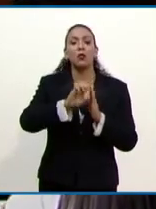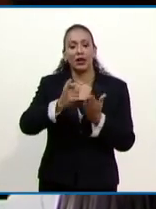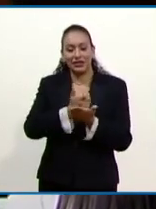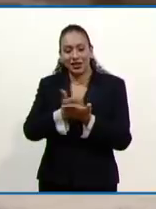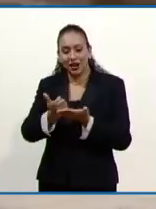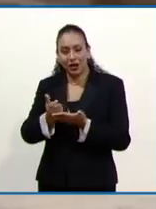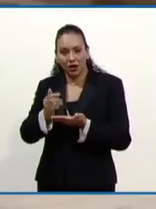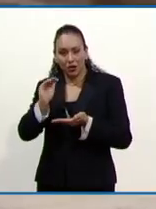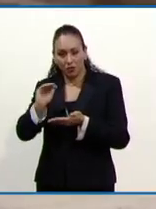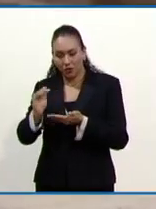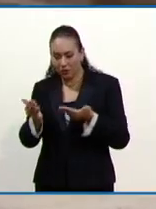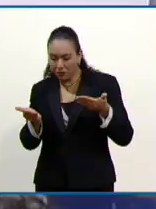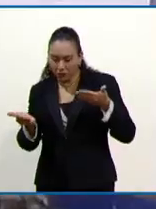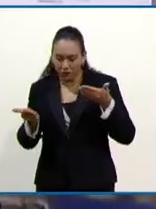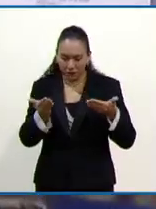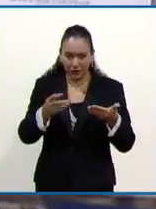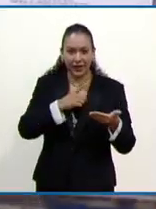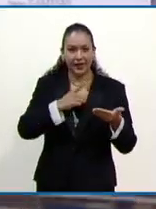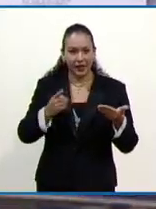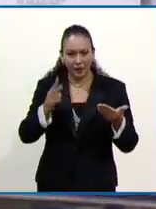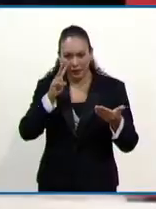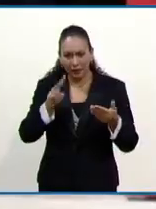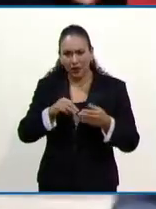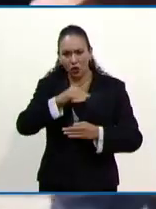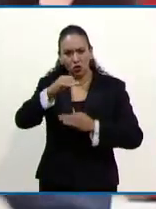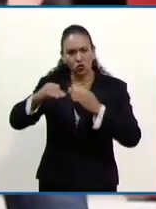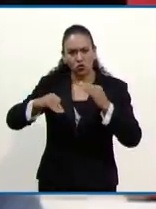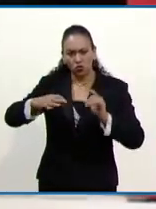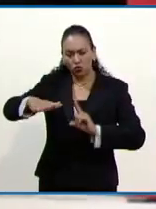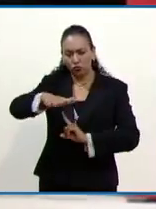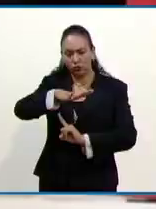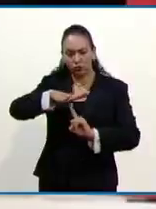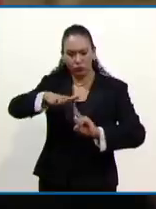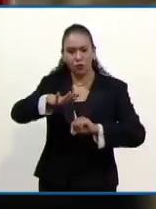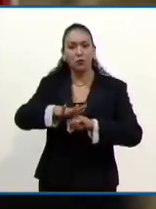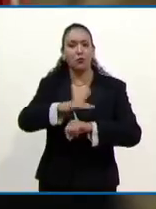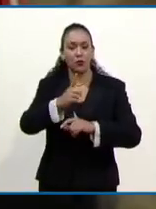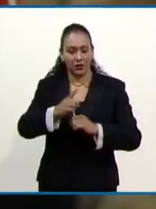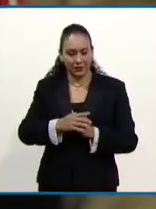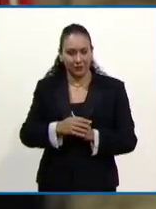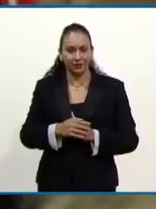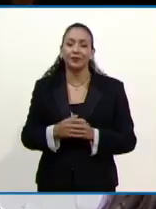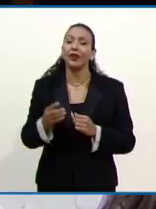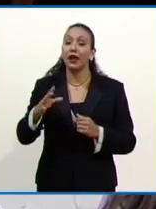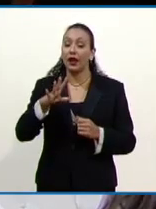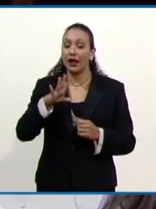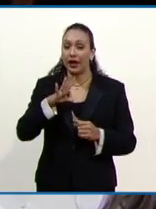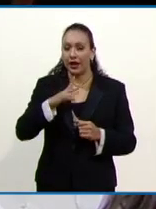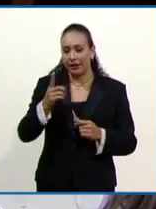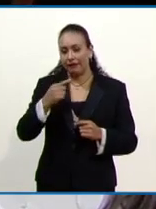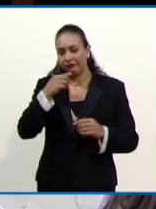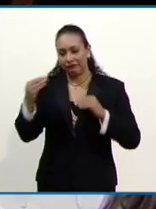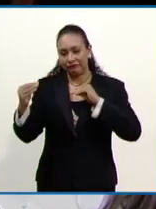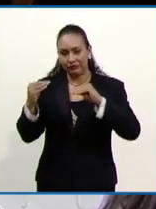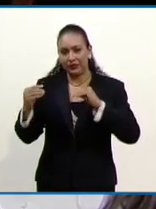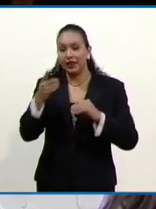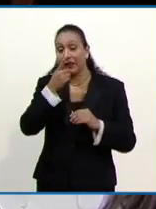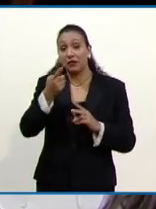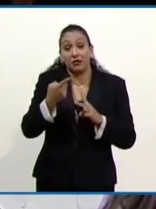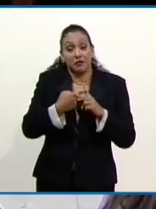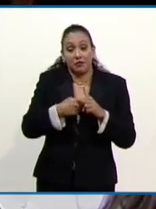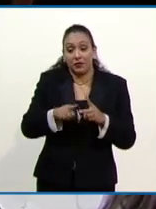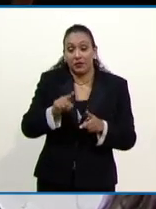mínimo, deben tomarse en cuenta todos los factores que lo componen. Al resolver una contradicción de criterios, la sala destacó que, a partir del 1 de enero